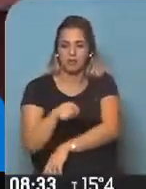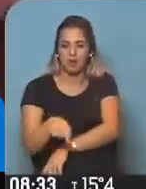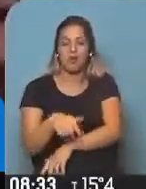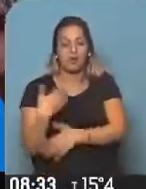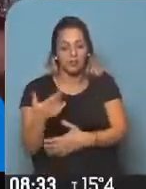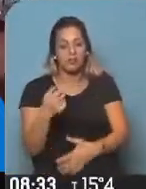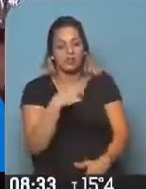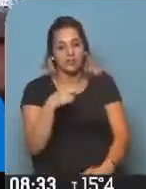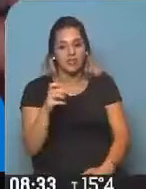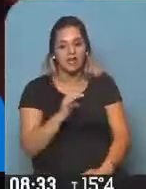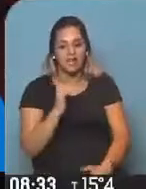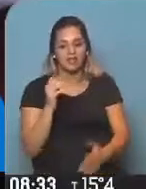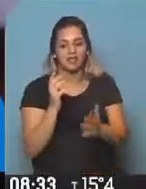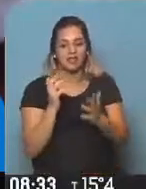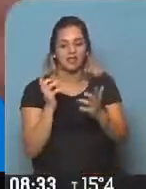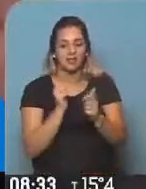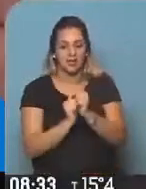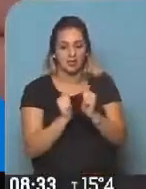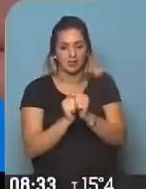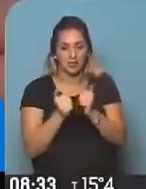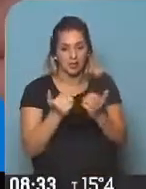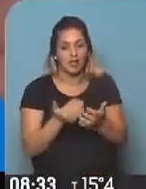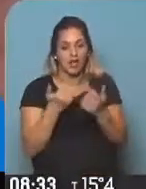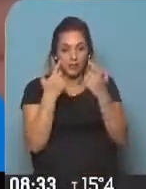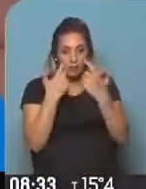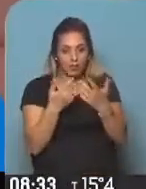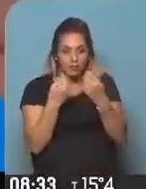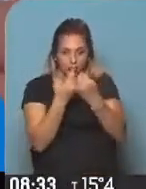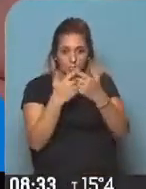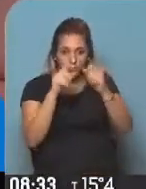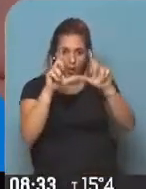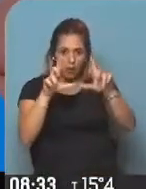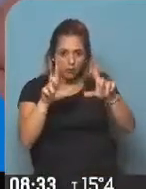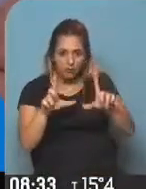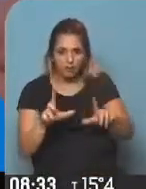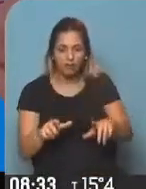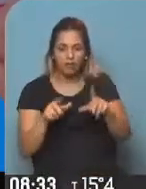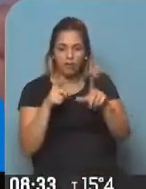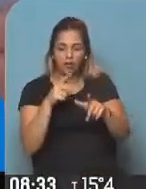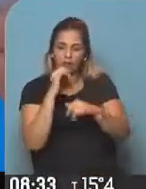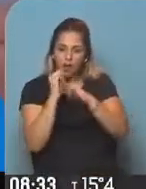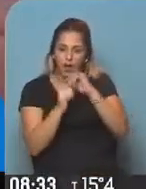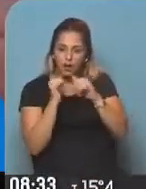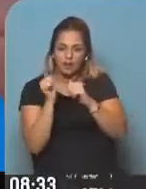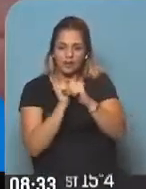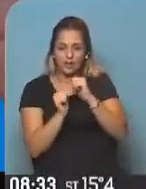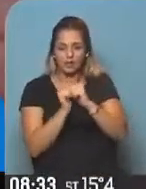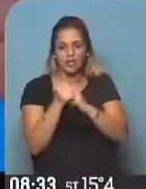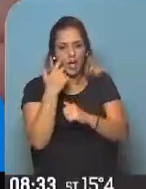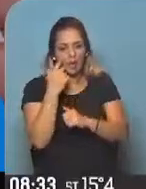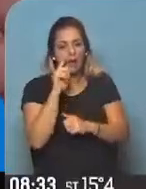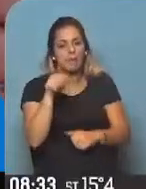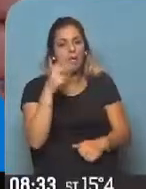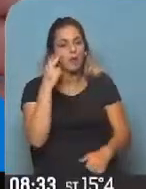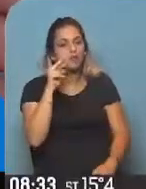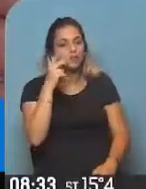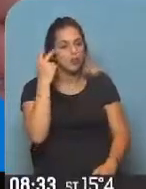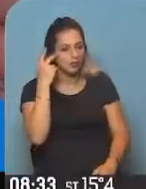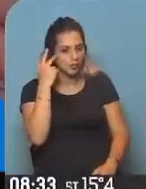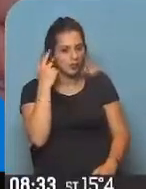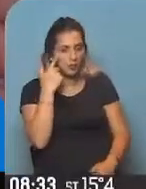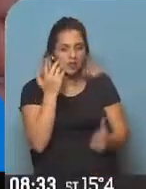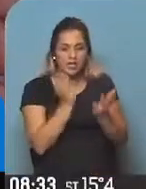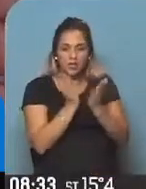por los demás en definitiva y acá en una serie de fotografías podemos ir contándote la historia a ver 1918 los